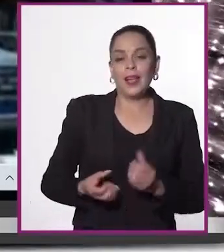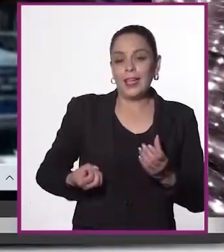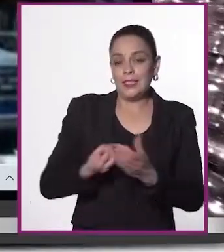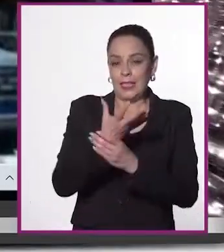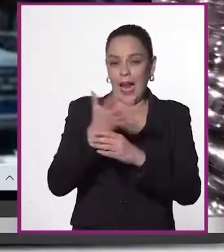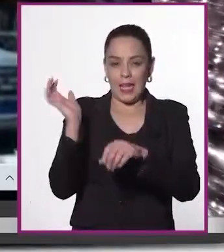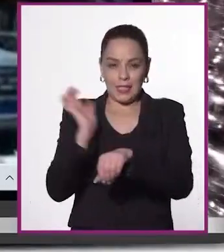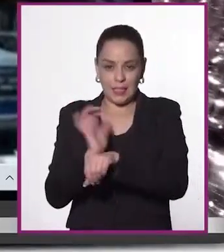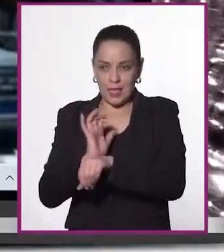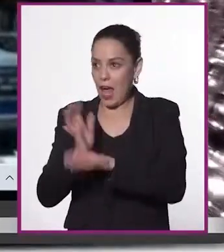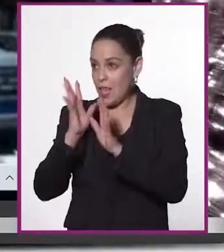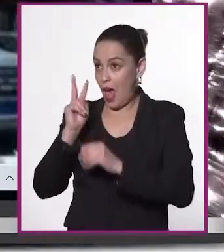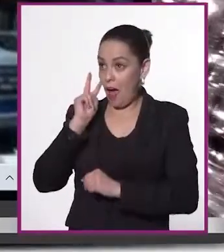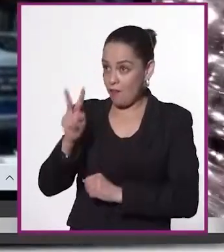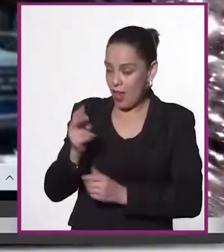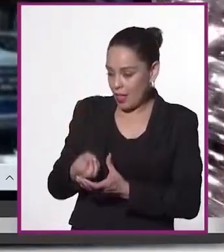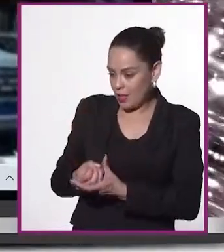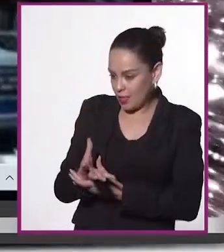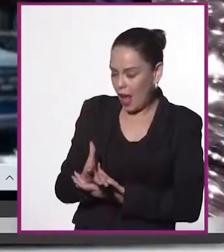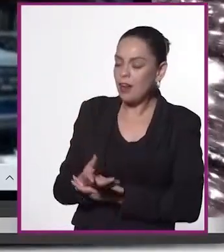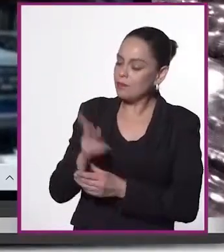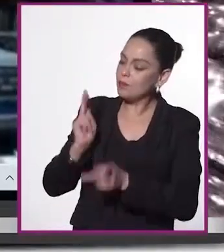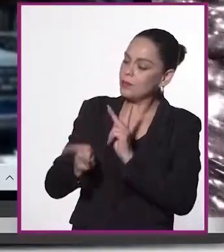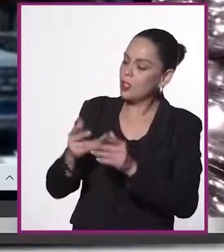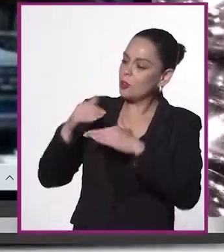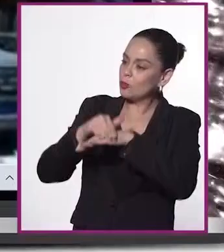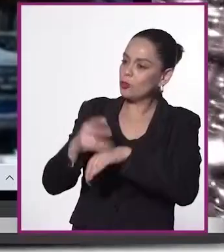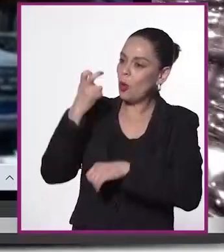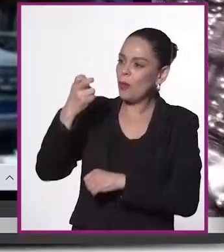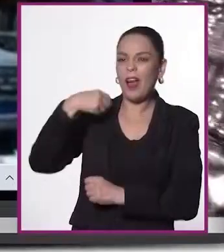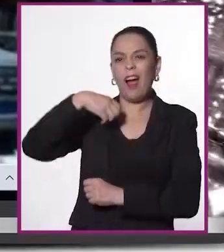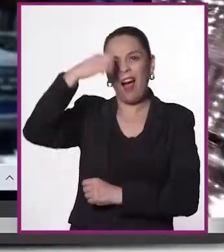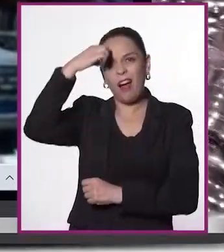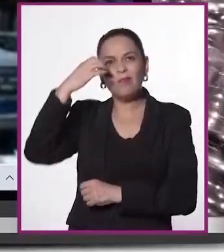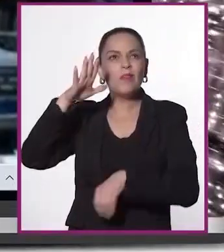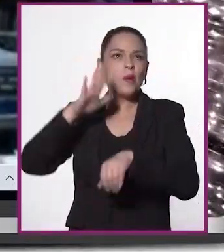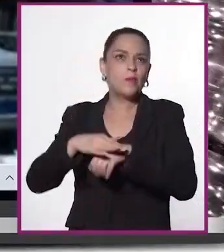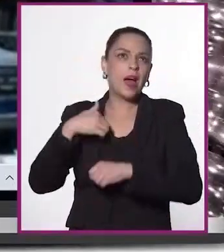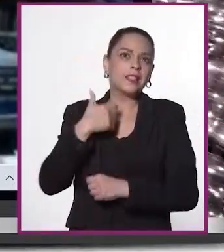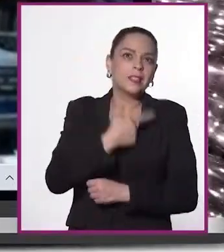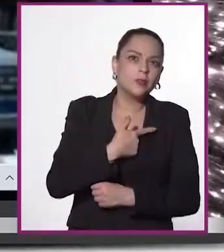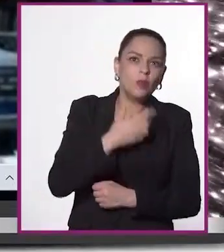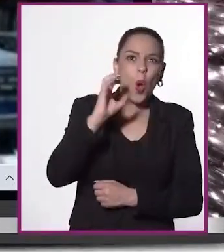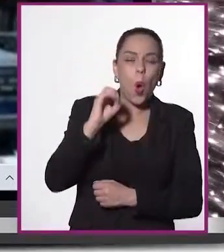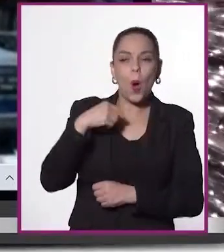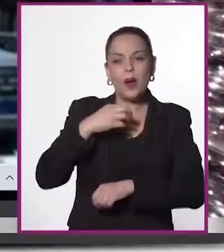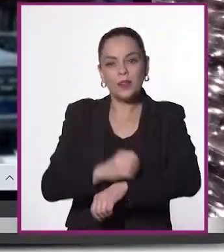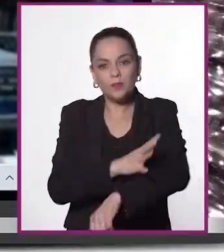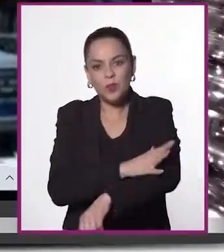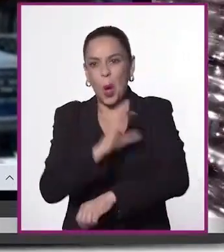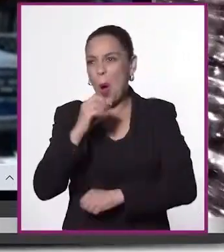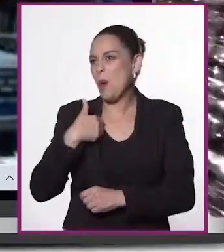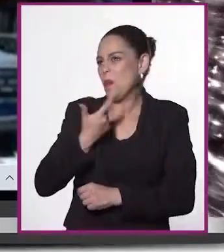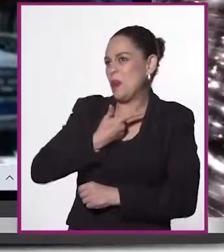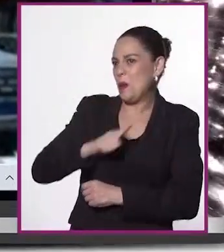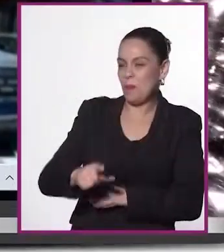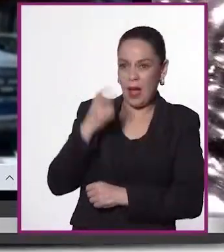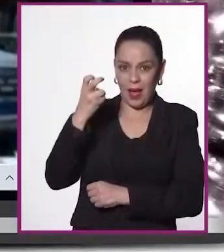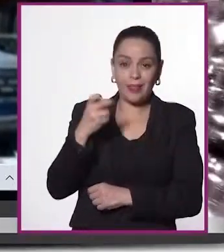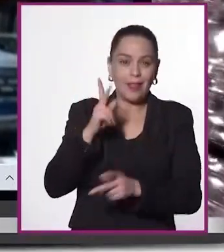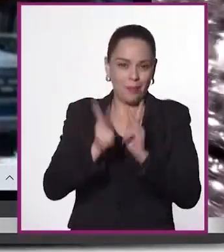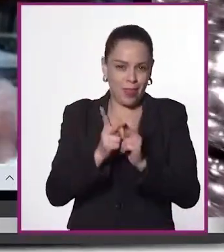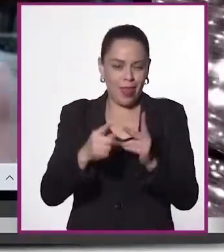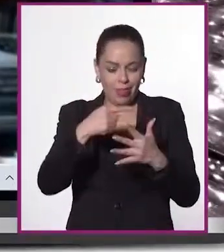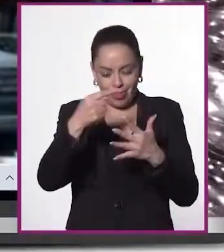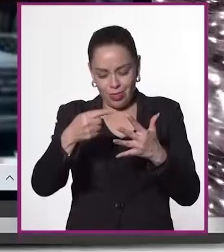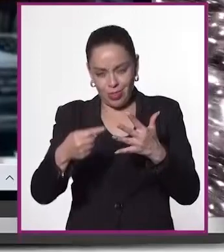platicamos sobre la película misma, sobre nuestra experiencia, lo que más nos gustó o nos emocionó, lo que no nos gustó, etcétera, y podemos